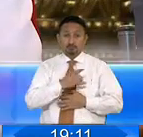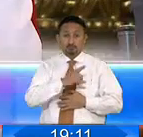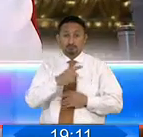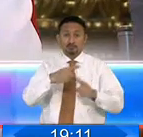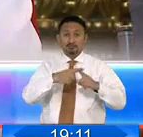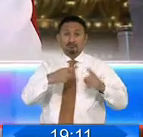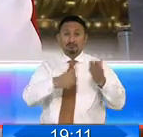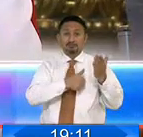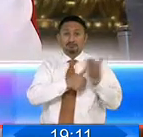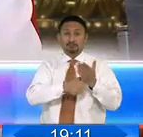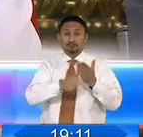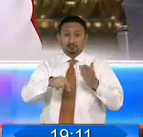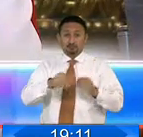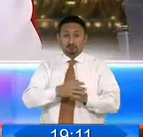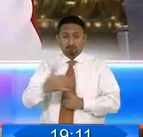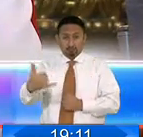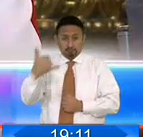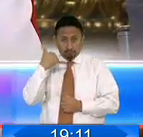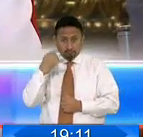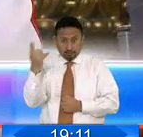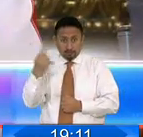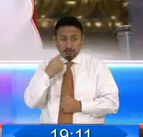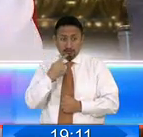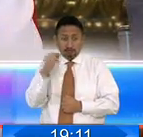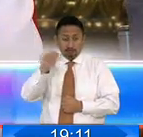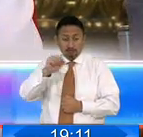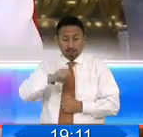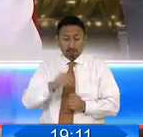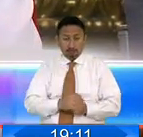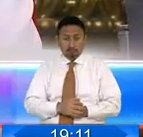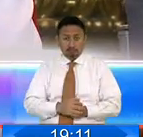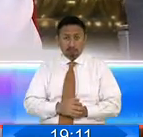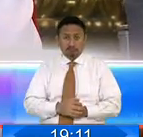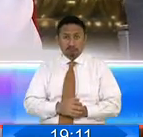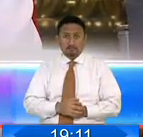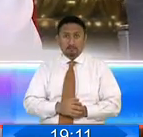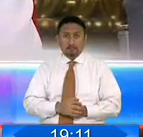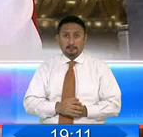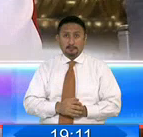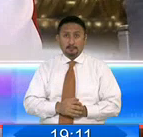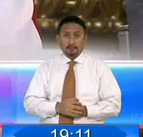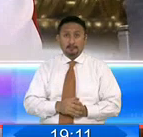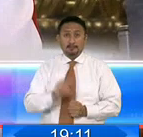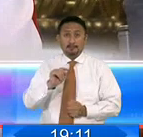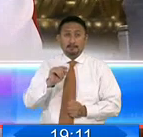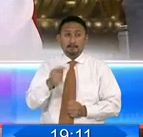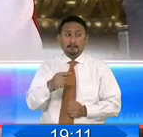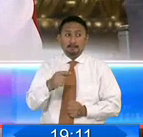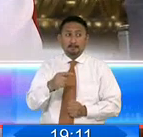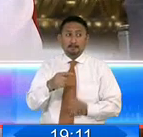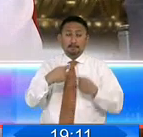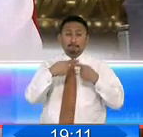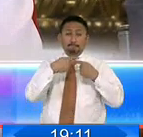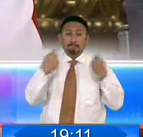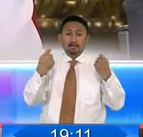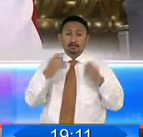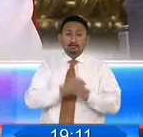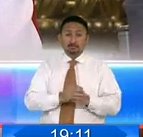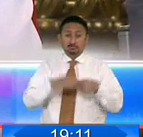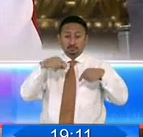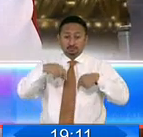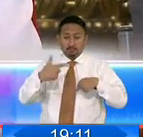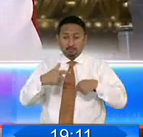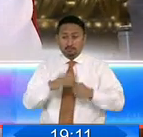ex ministro y me confirmó efectivamente dijo que los primeros días del mes de marzo llegaban